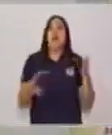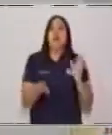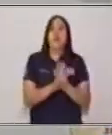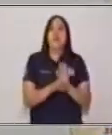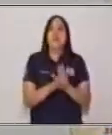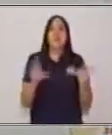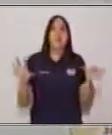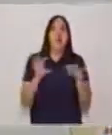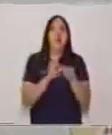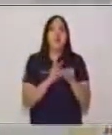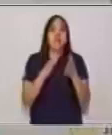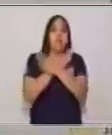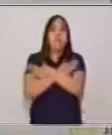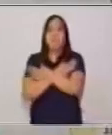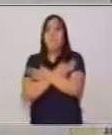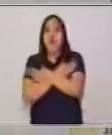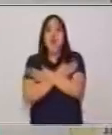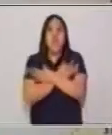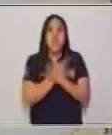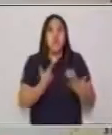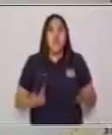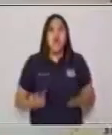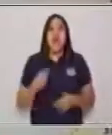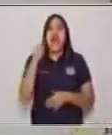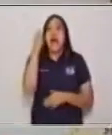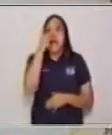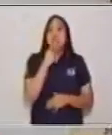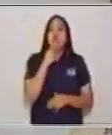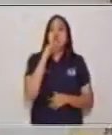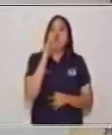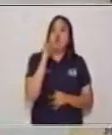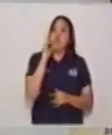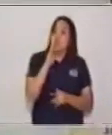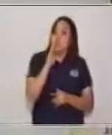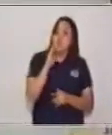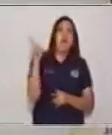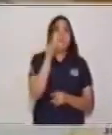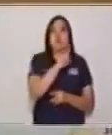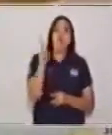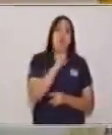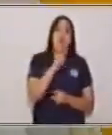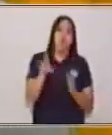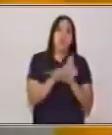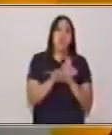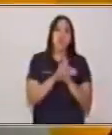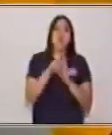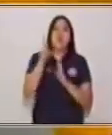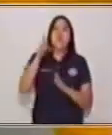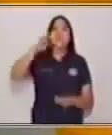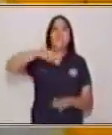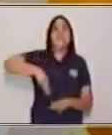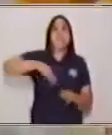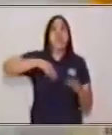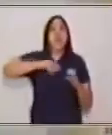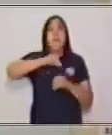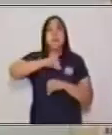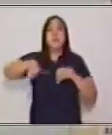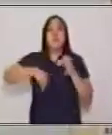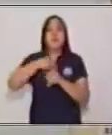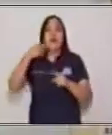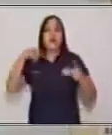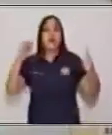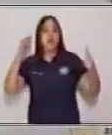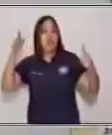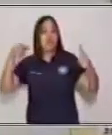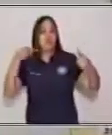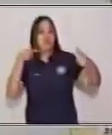subordinante? No, porque tenemos que ir en orden. Modificador directo, núcleo, modificador indirecto, que va a